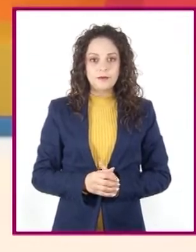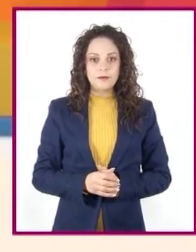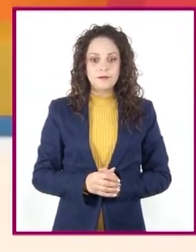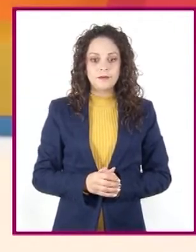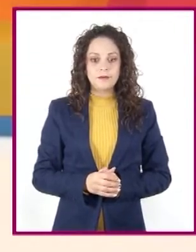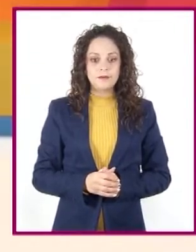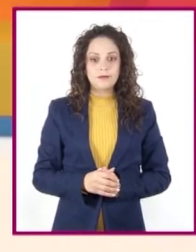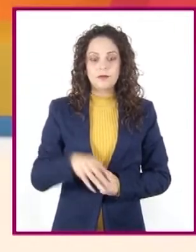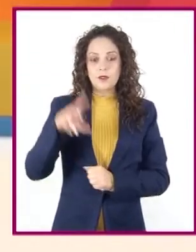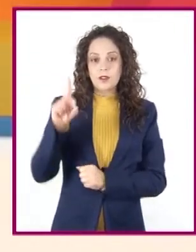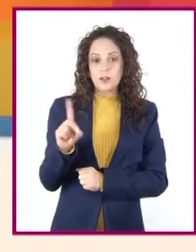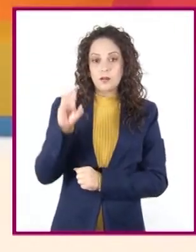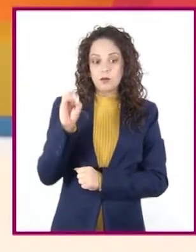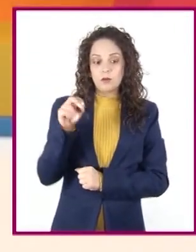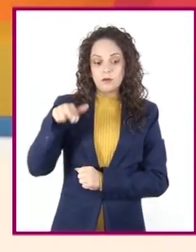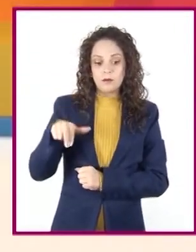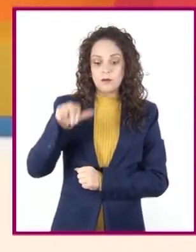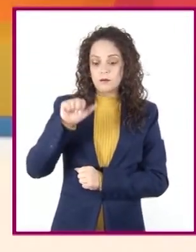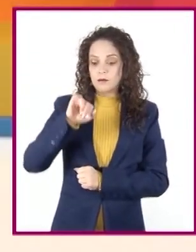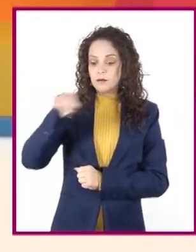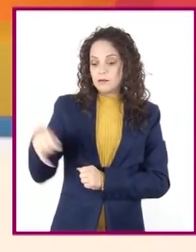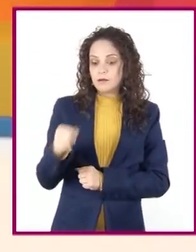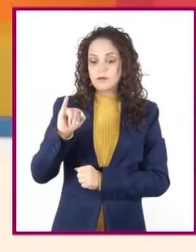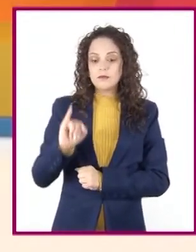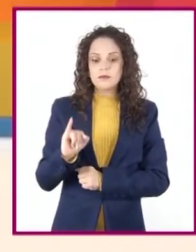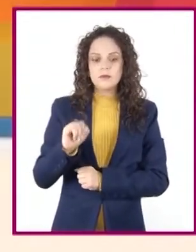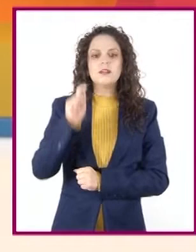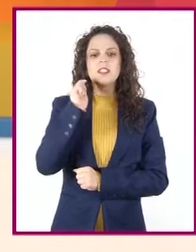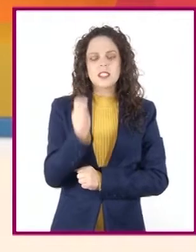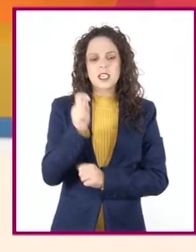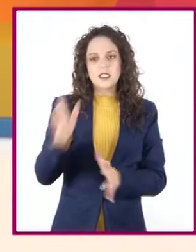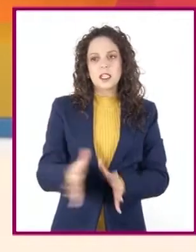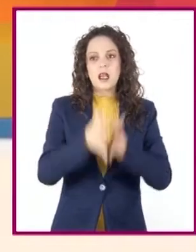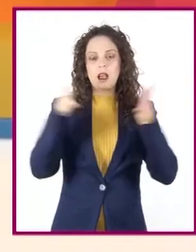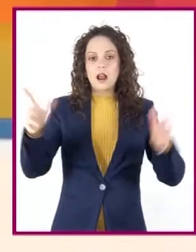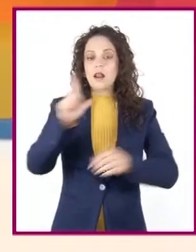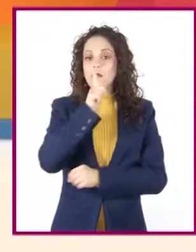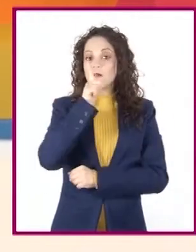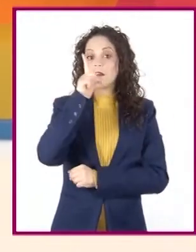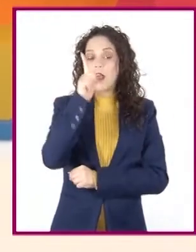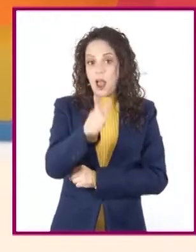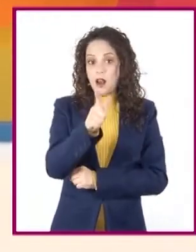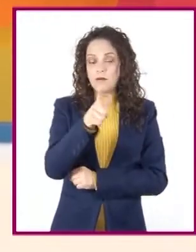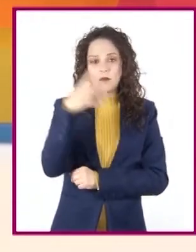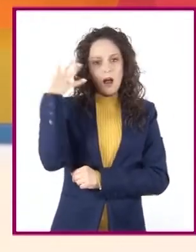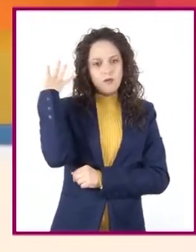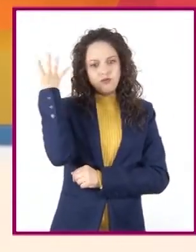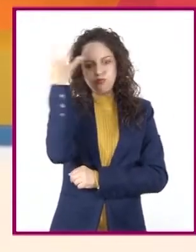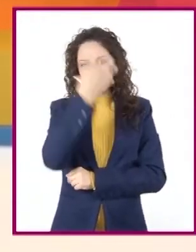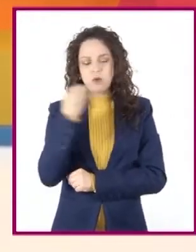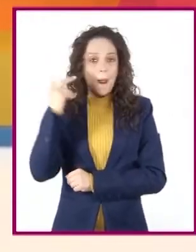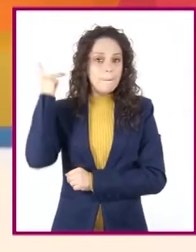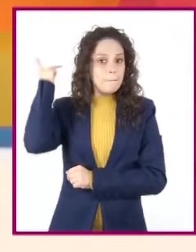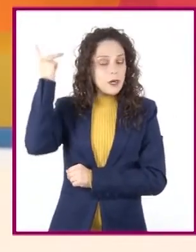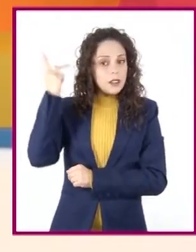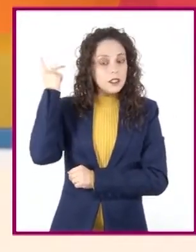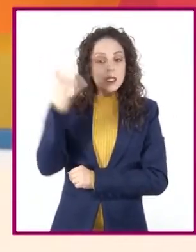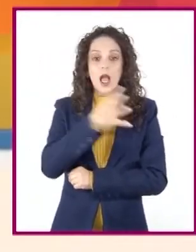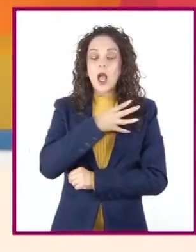Donají. Donají, alma grande, bella princesa, hija del último caudillo